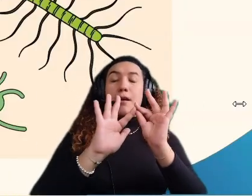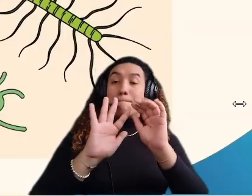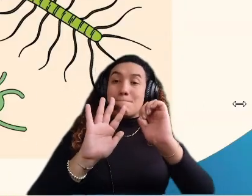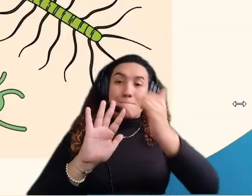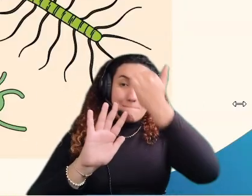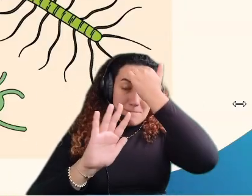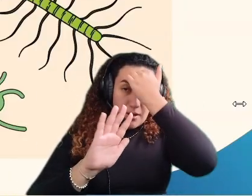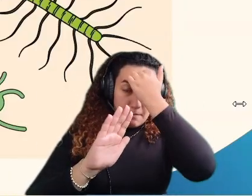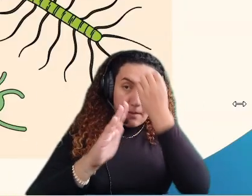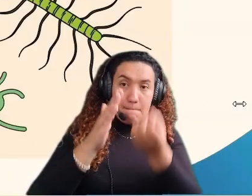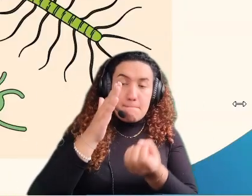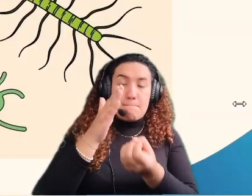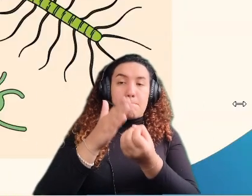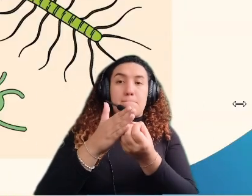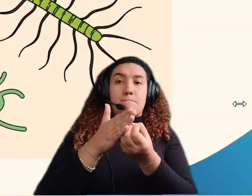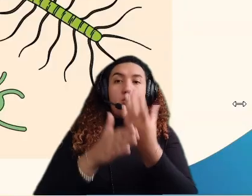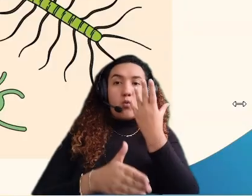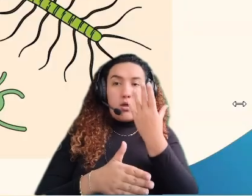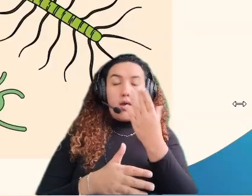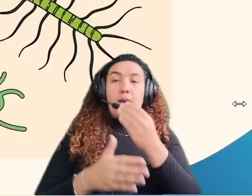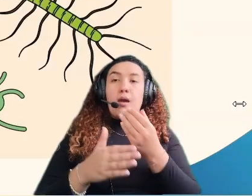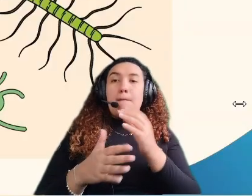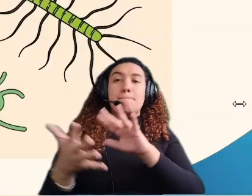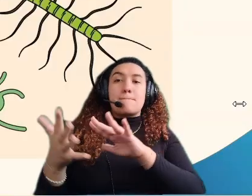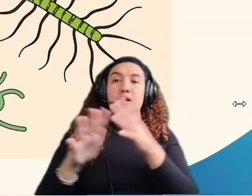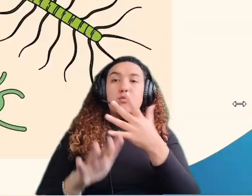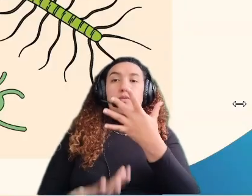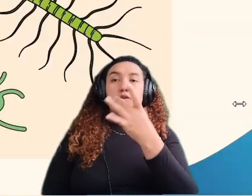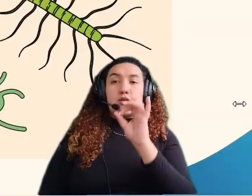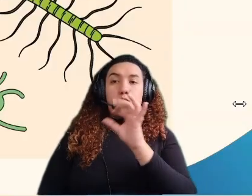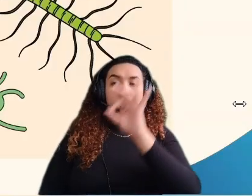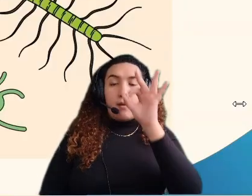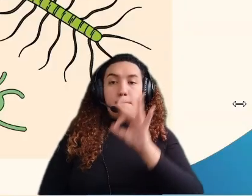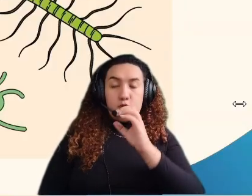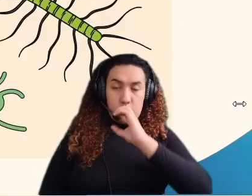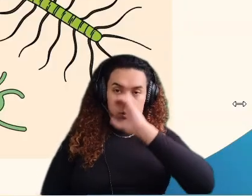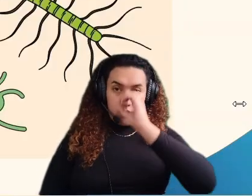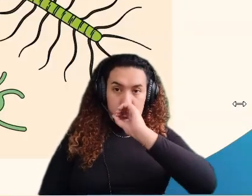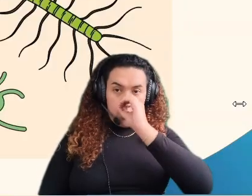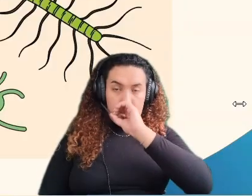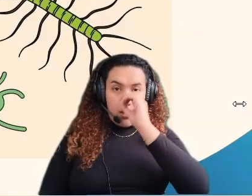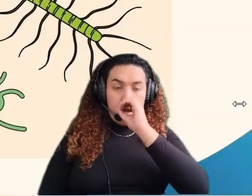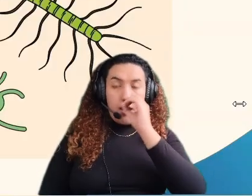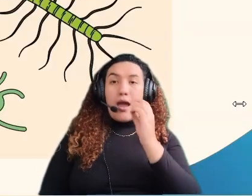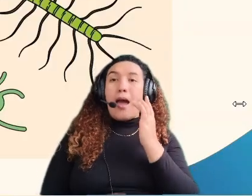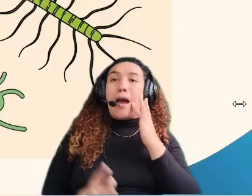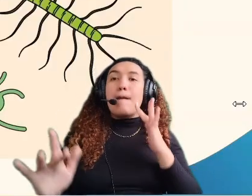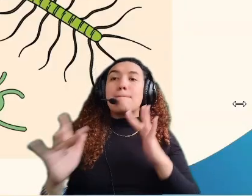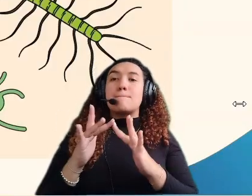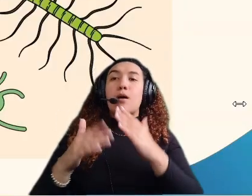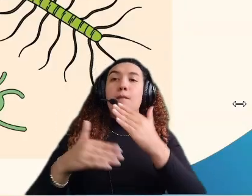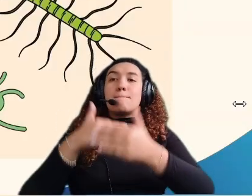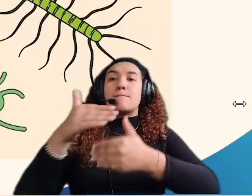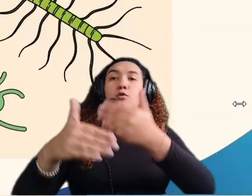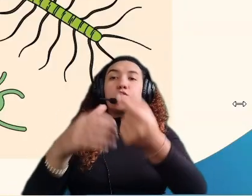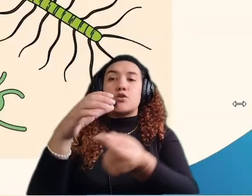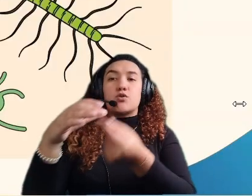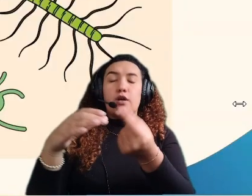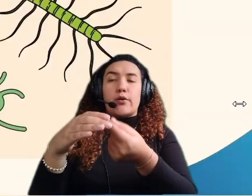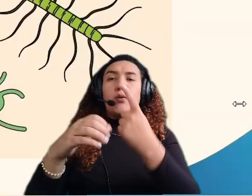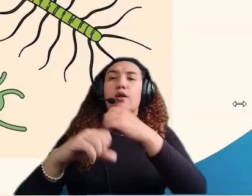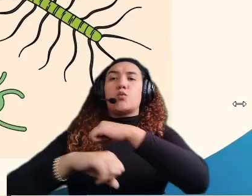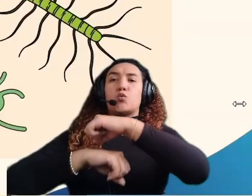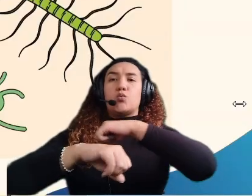principal generador de el 50% aproximadamente de oxígeno, lo cual se atribuye a procesos